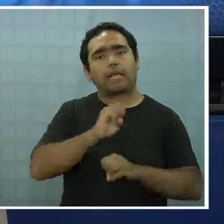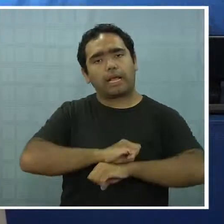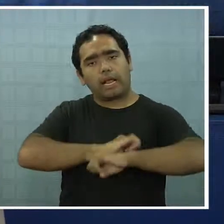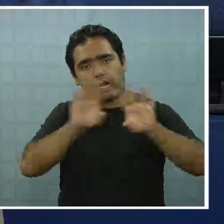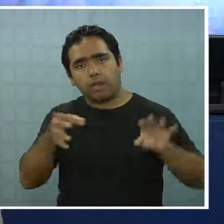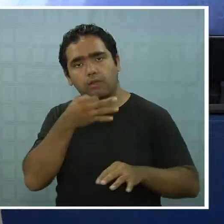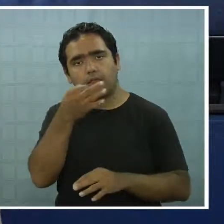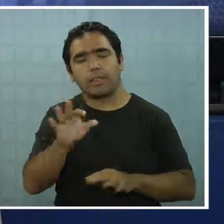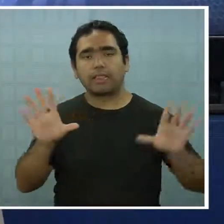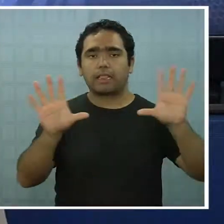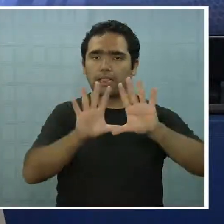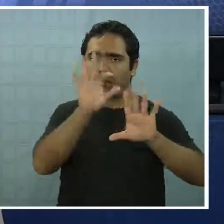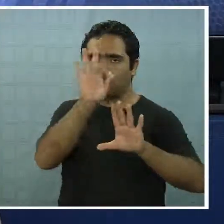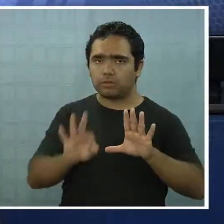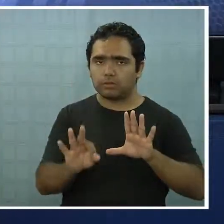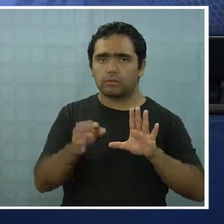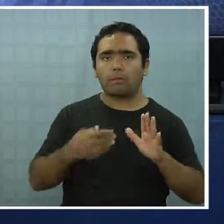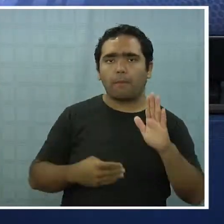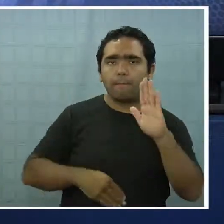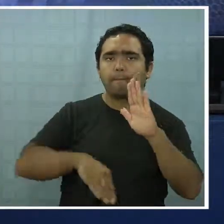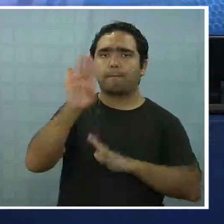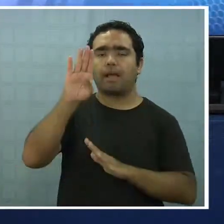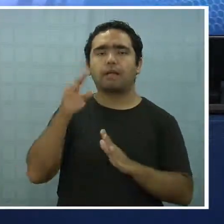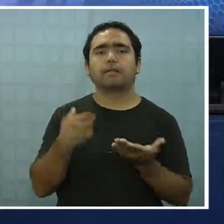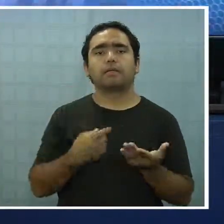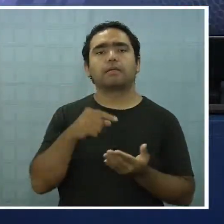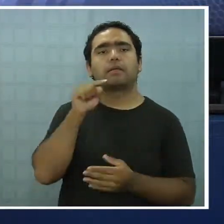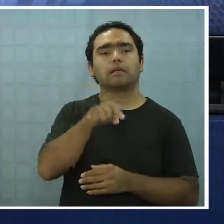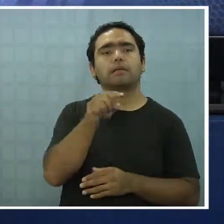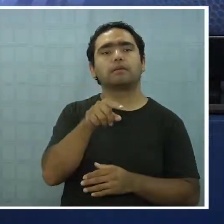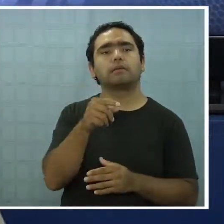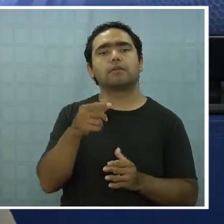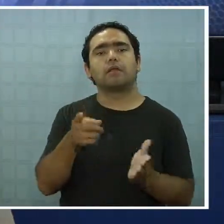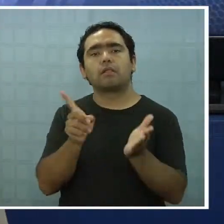dicho el 10% de más alto ingreso va a ser el que se le va a